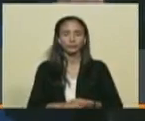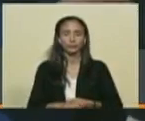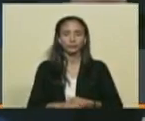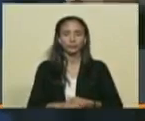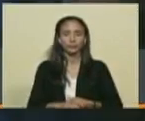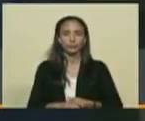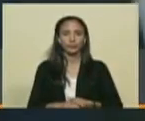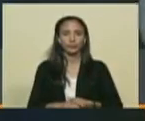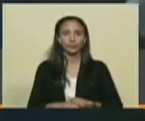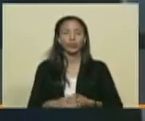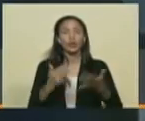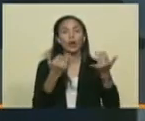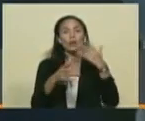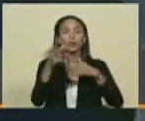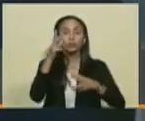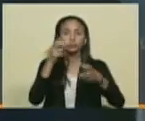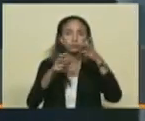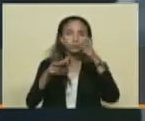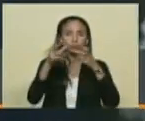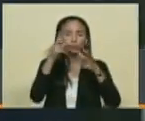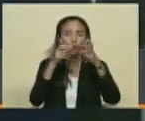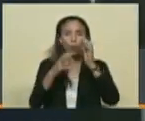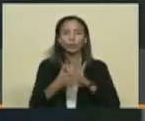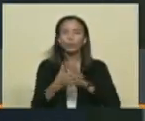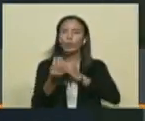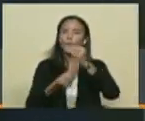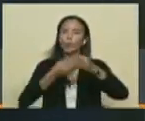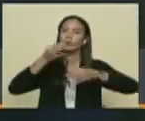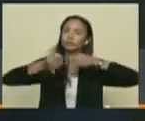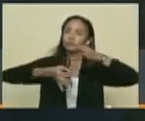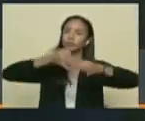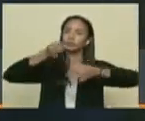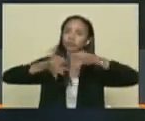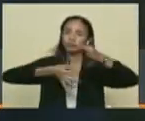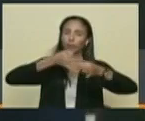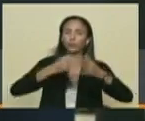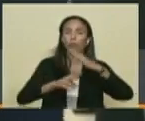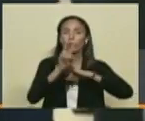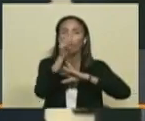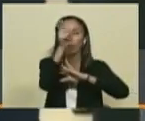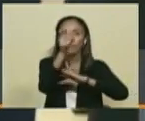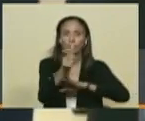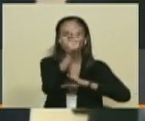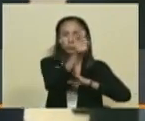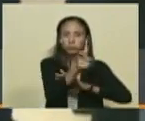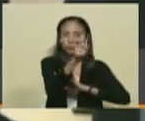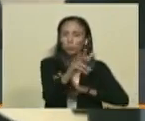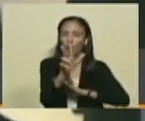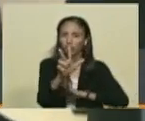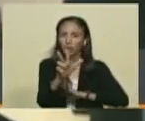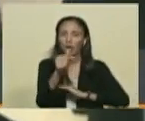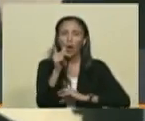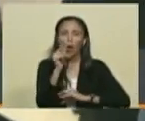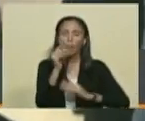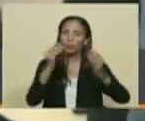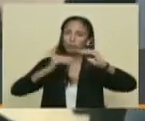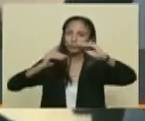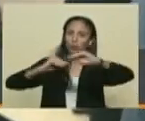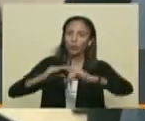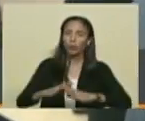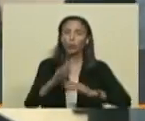Bien, estamos escuchando entonces las declaraciones de los representantes de los